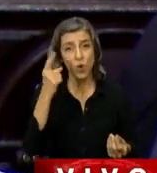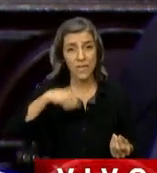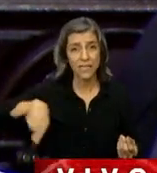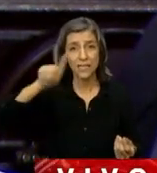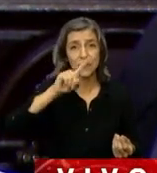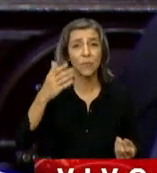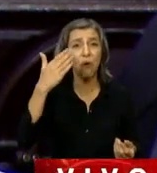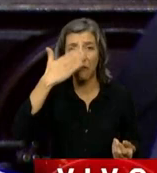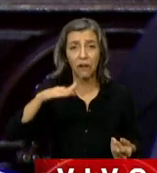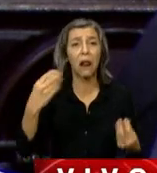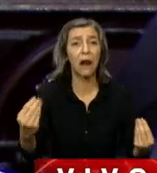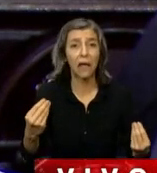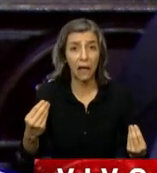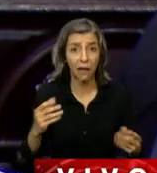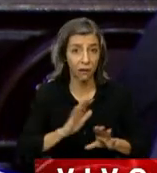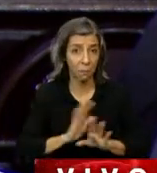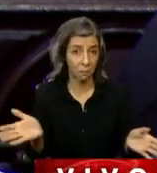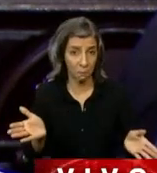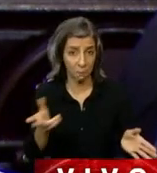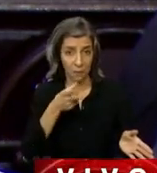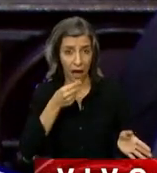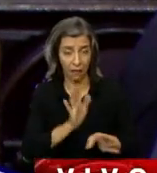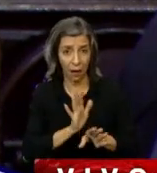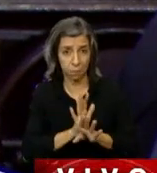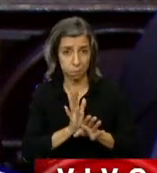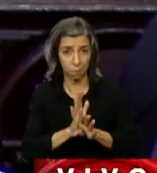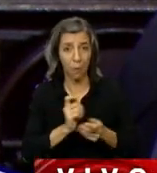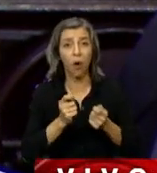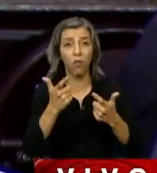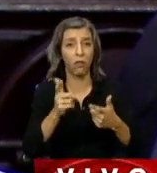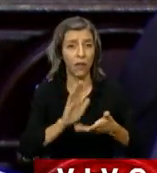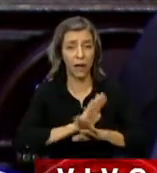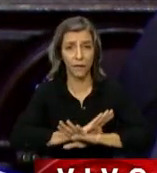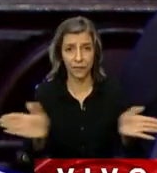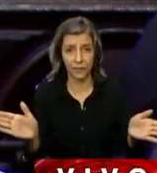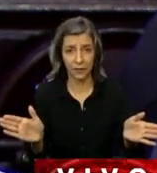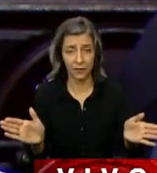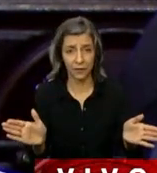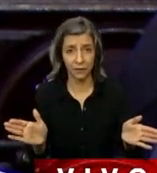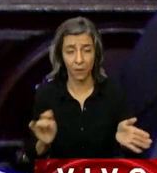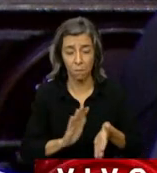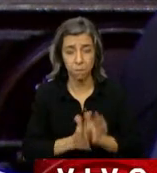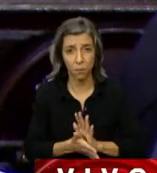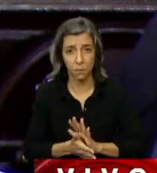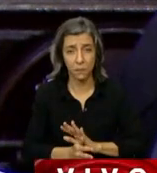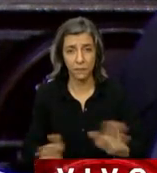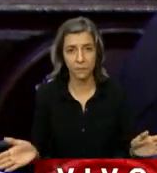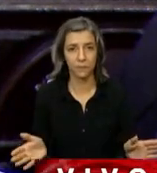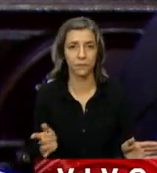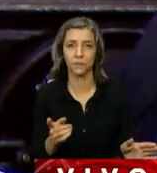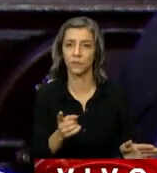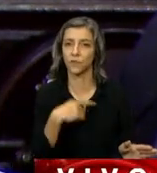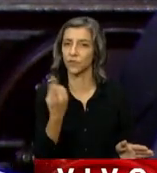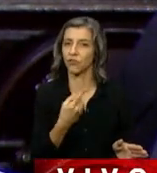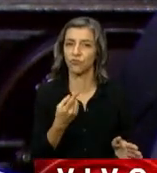pasó? Lo eliminó, de un plumazo. No puede ser el argumento ese. Nosotros tenemos que defender estas